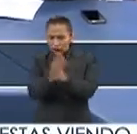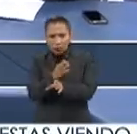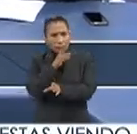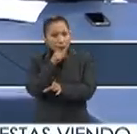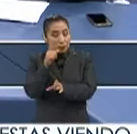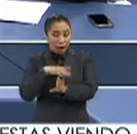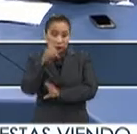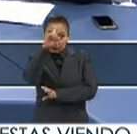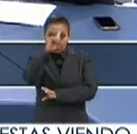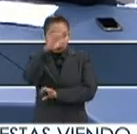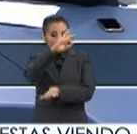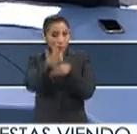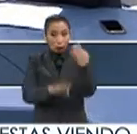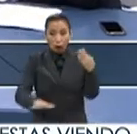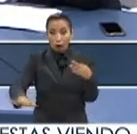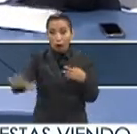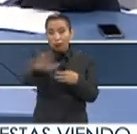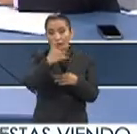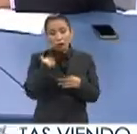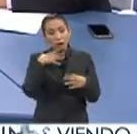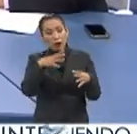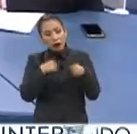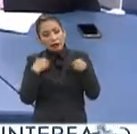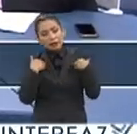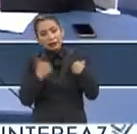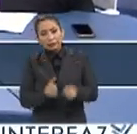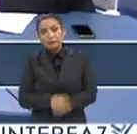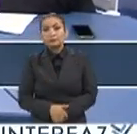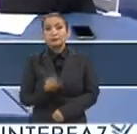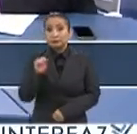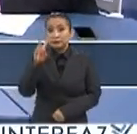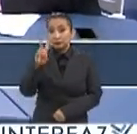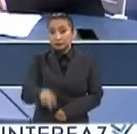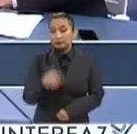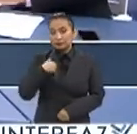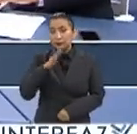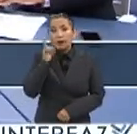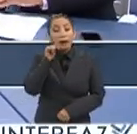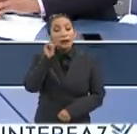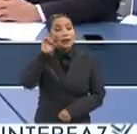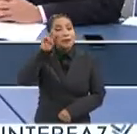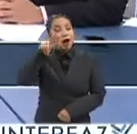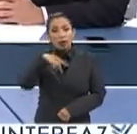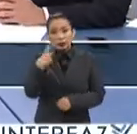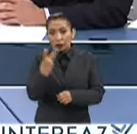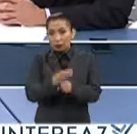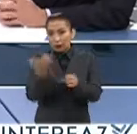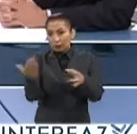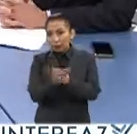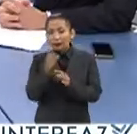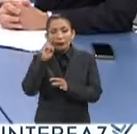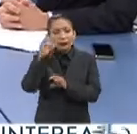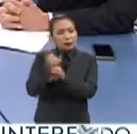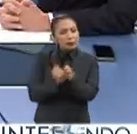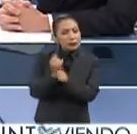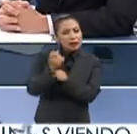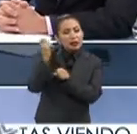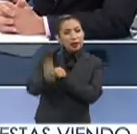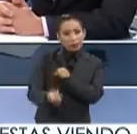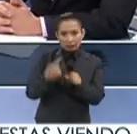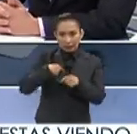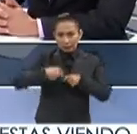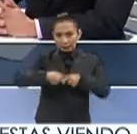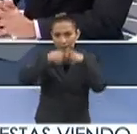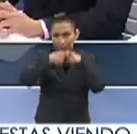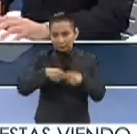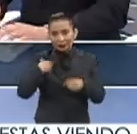lo más recomendable es que todos lo asumamos, lo comprendamos. Así es, Omar. Pues si te parece bien, mañana veremos otra parte de este interesante reportaje. Mientras hacemos